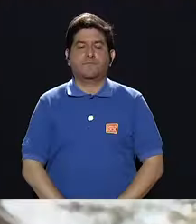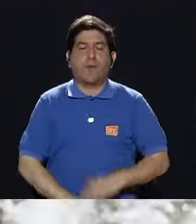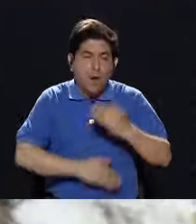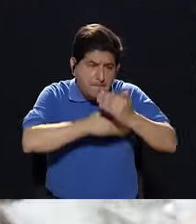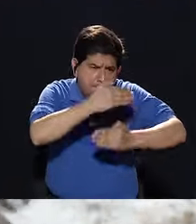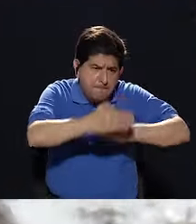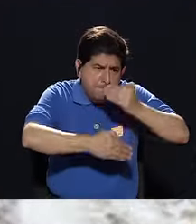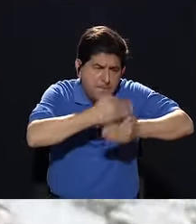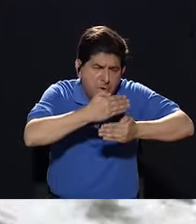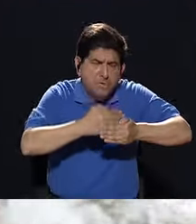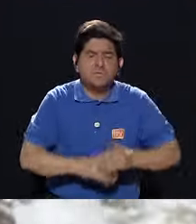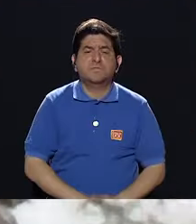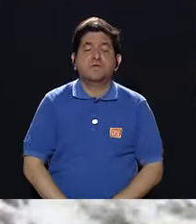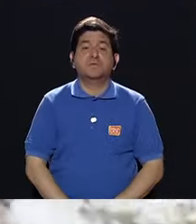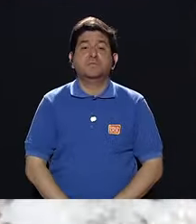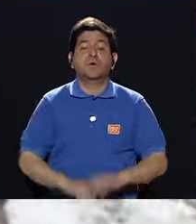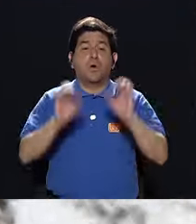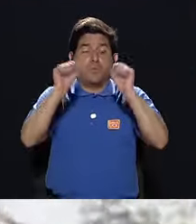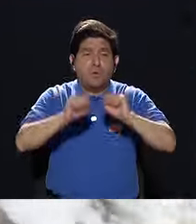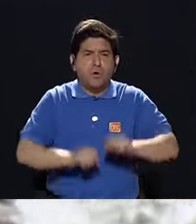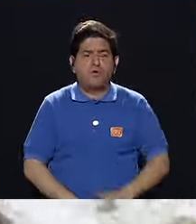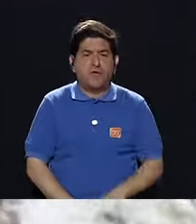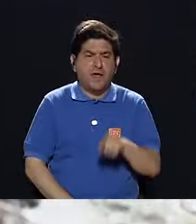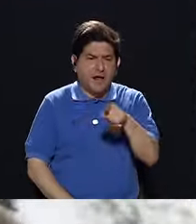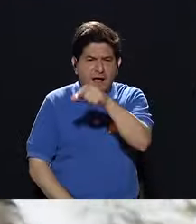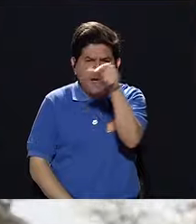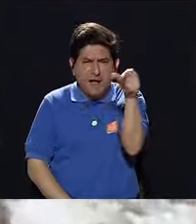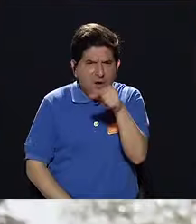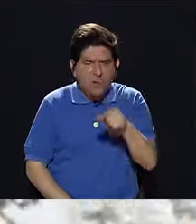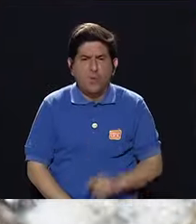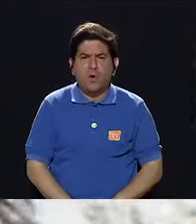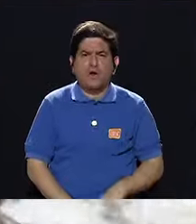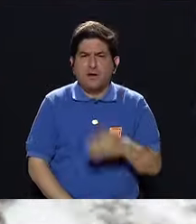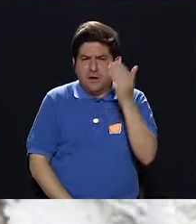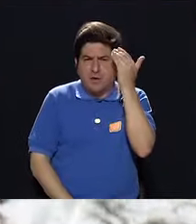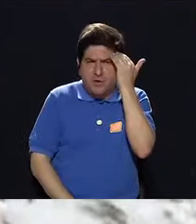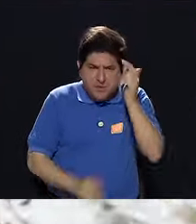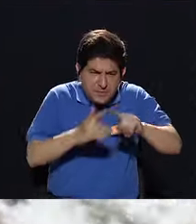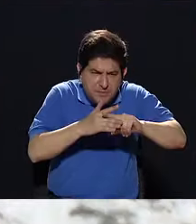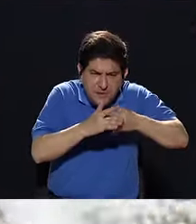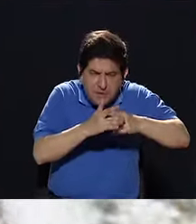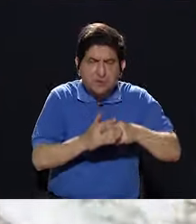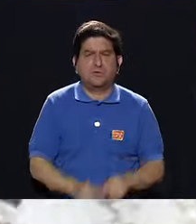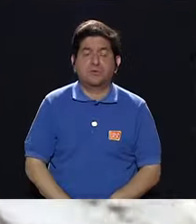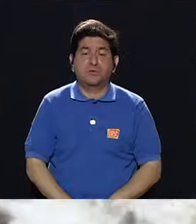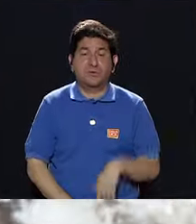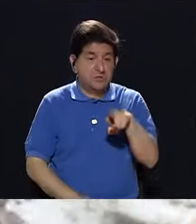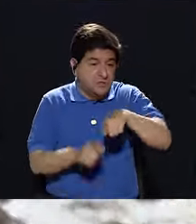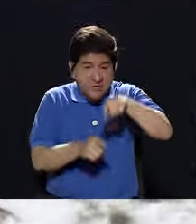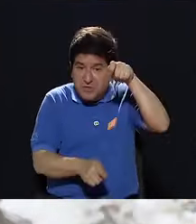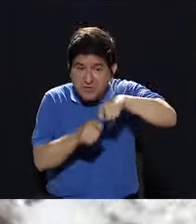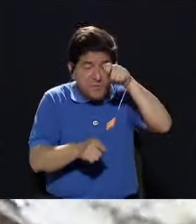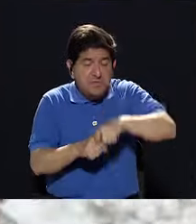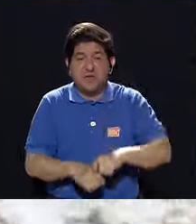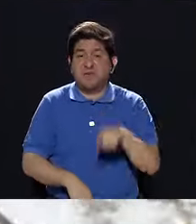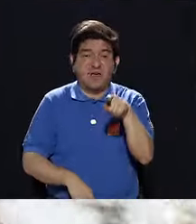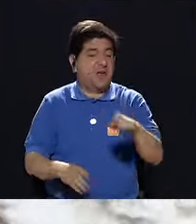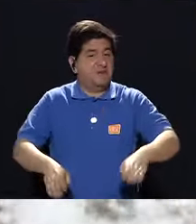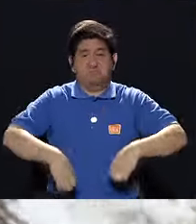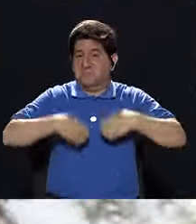Parte del proceso ha sido el lograr instrumentar la cuenca, porque resulta de que lo que no se mide no existe.